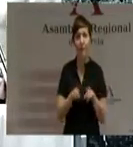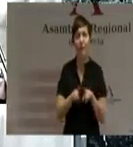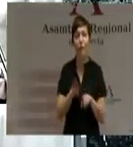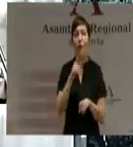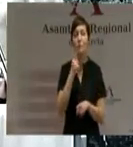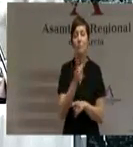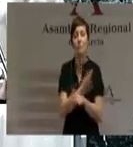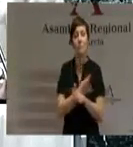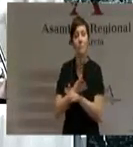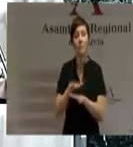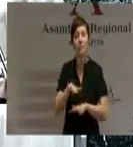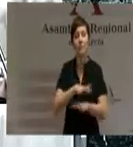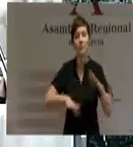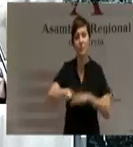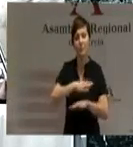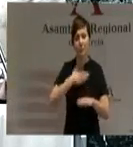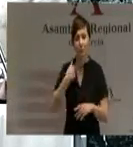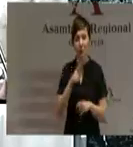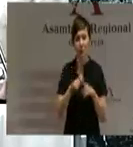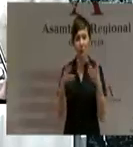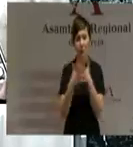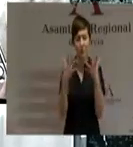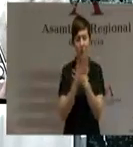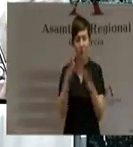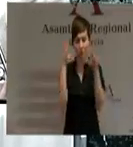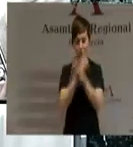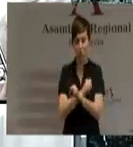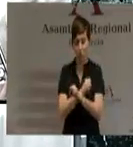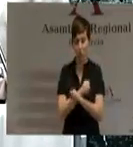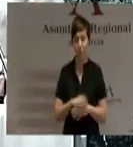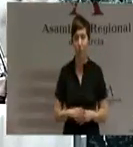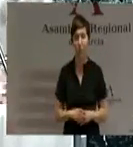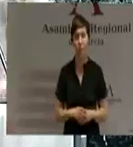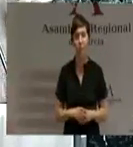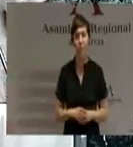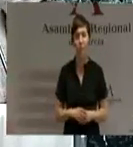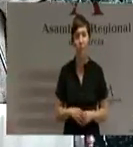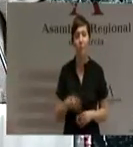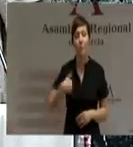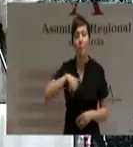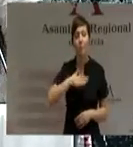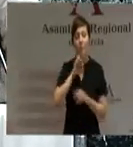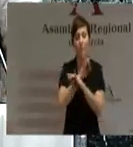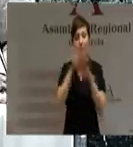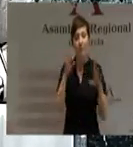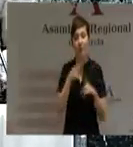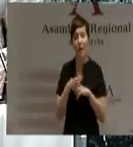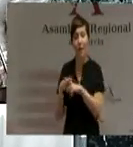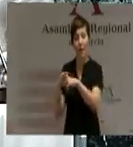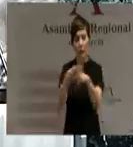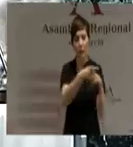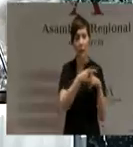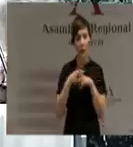fichas. Fíjese usted, es tan claro que todos teníamos claro el reparto de influencias en clave de